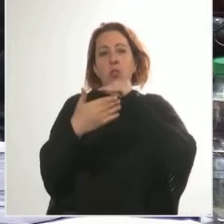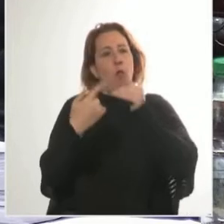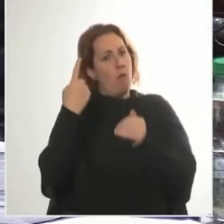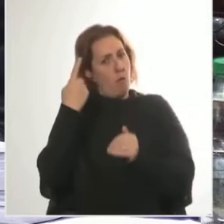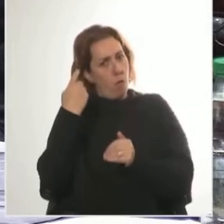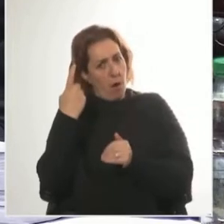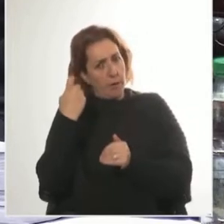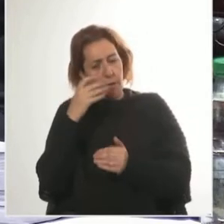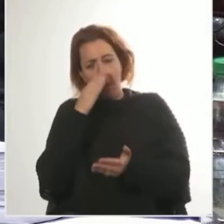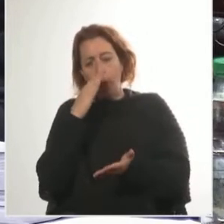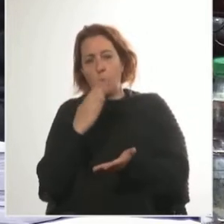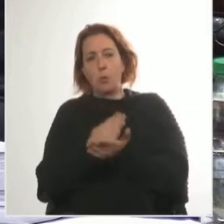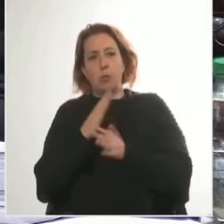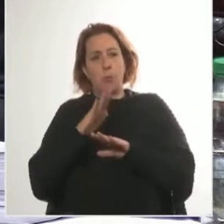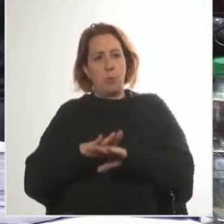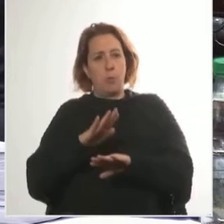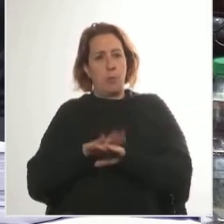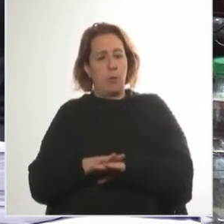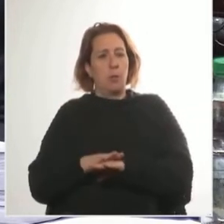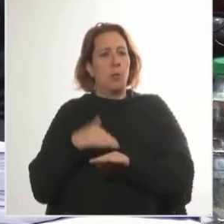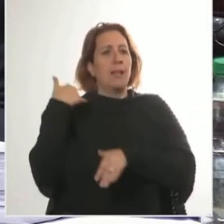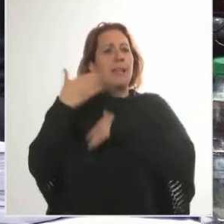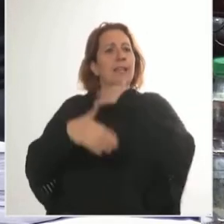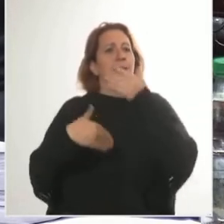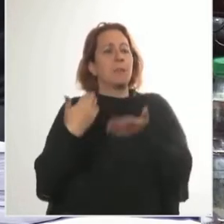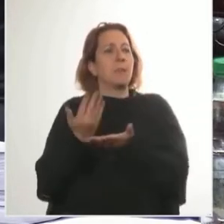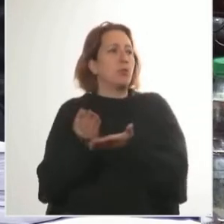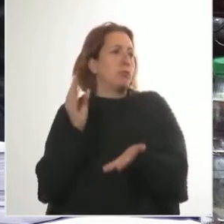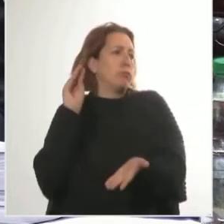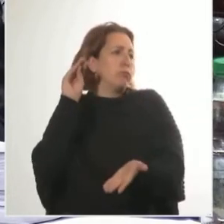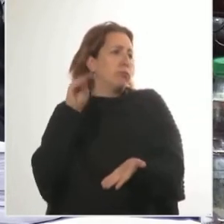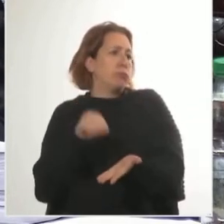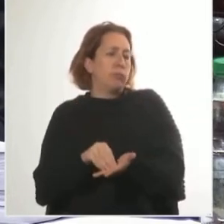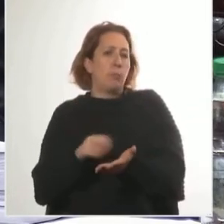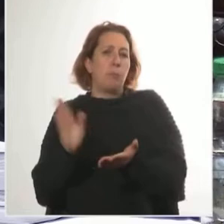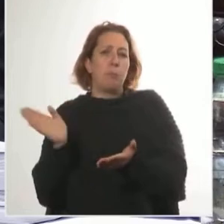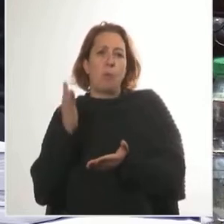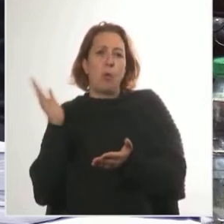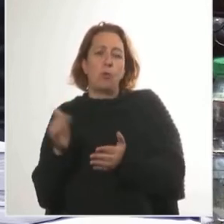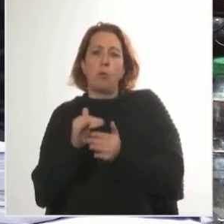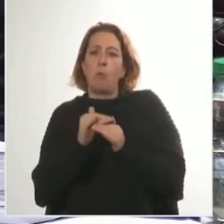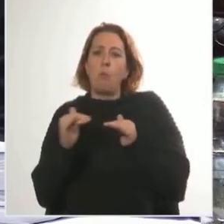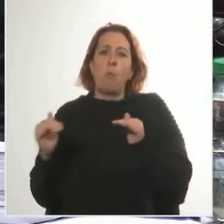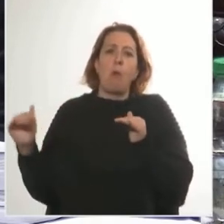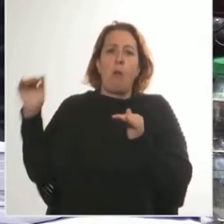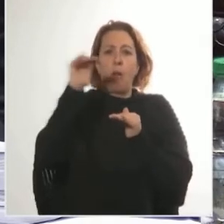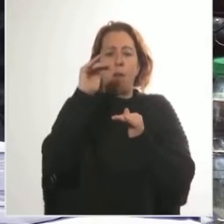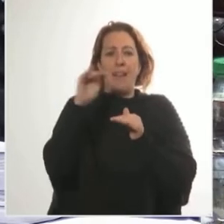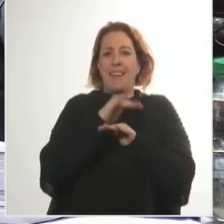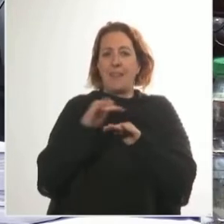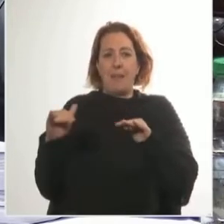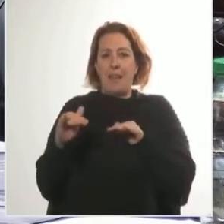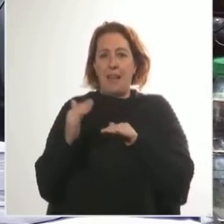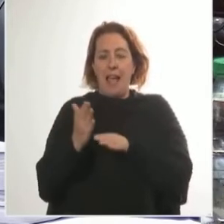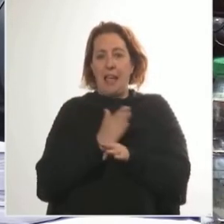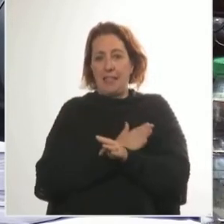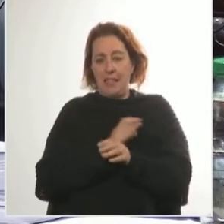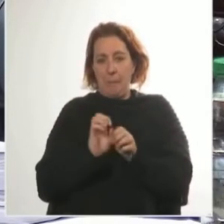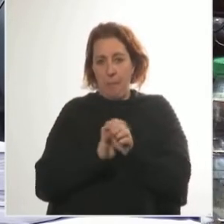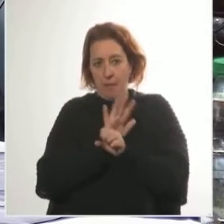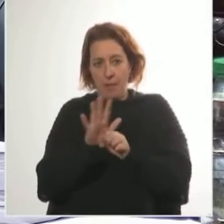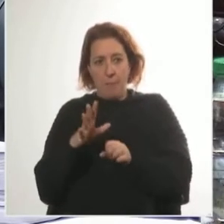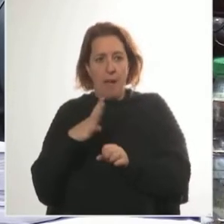fuerte en el último tiempo, un crecimiento que ubica el producto por encima de los niveles prepandemia, tenemos